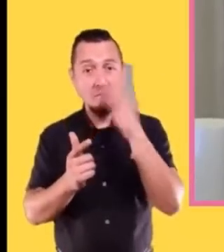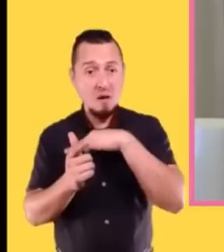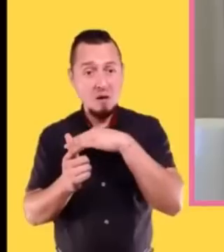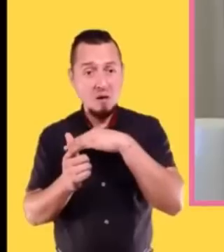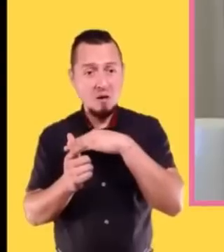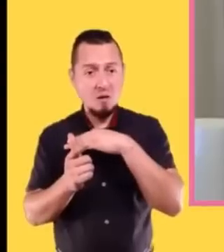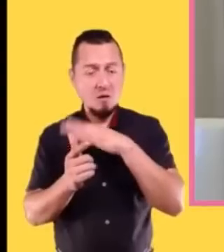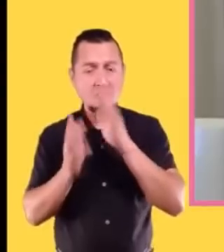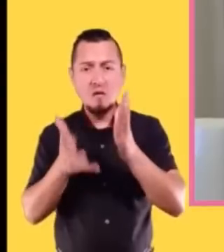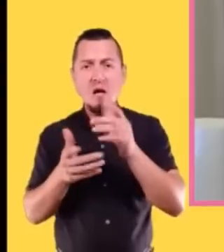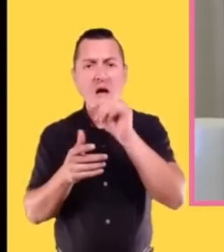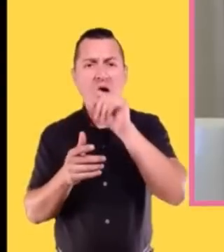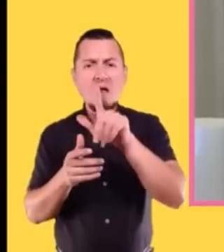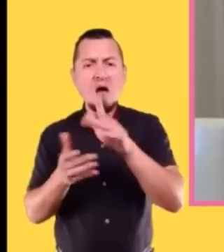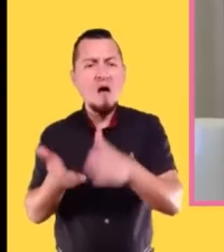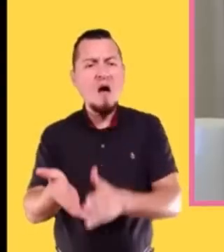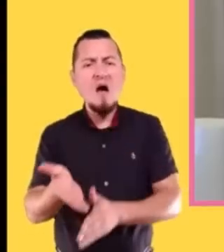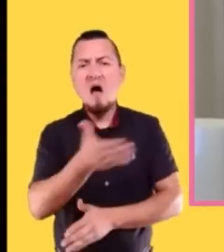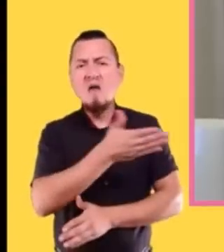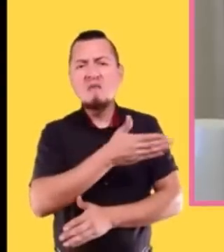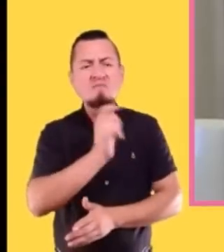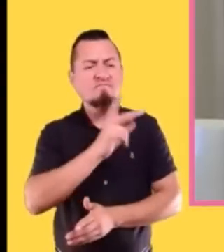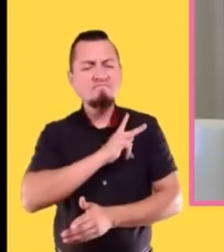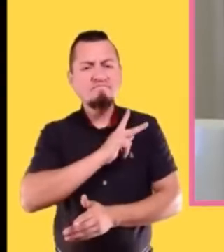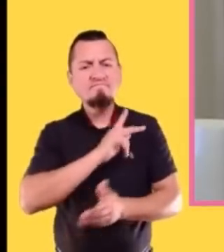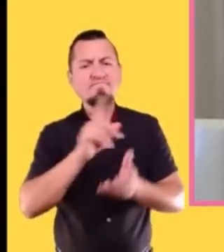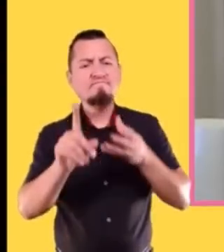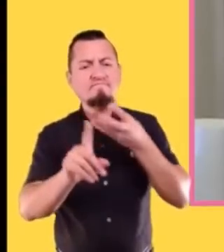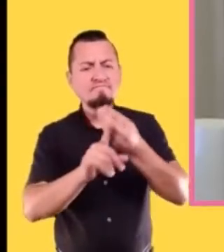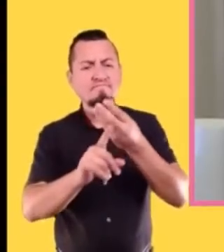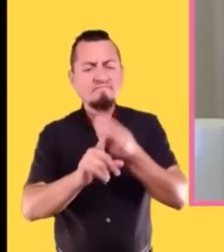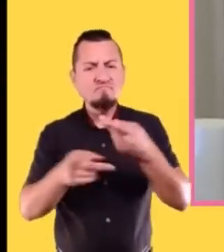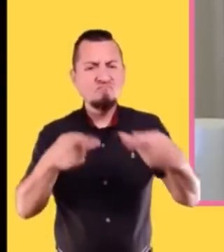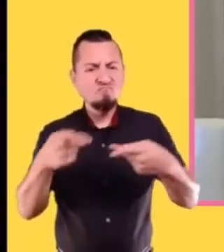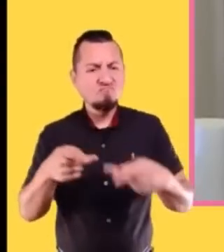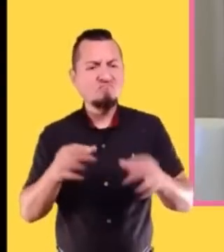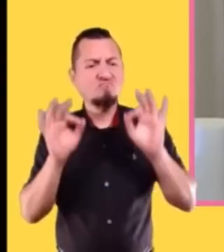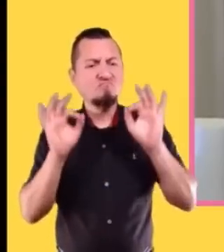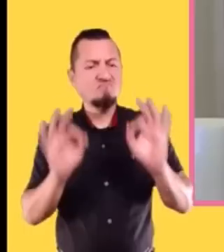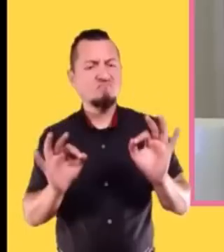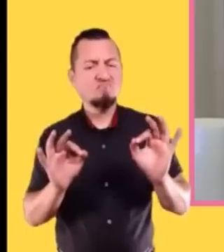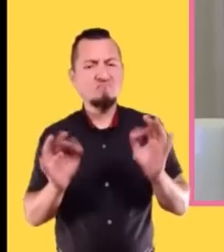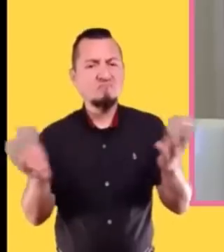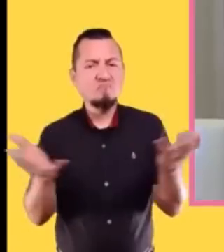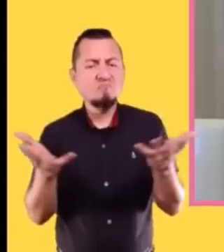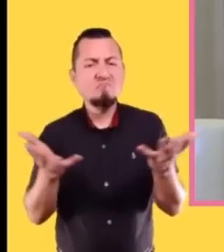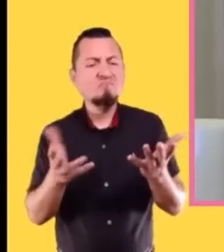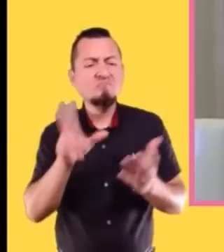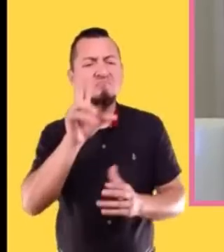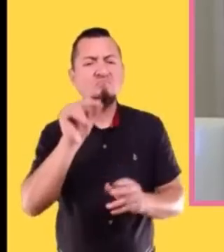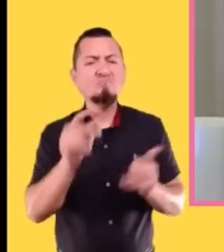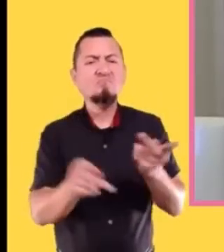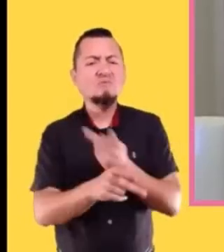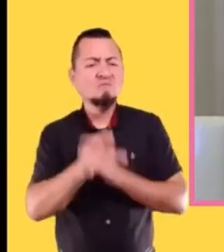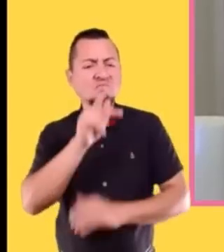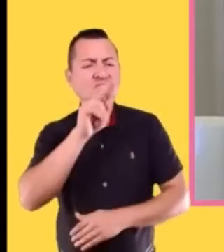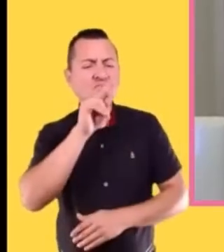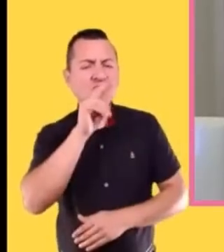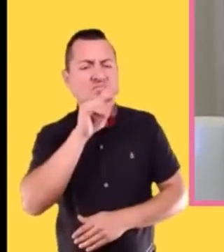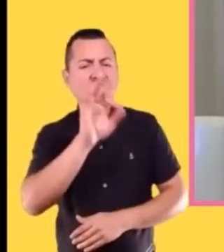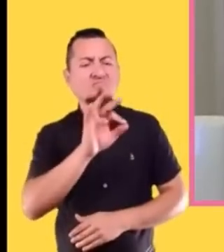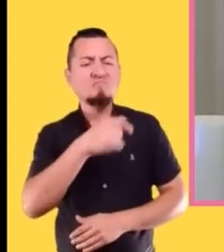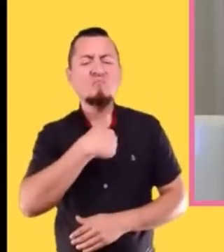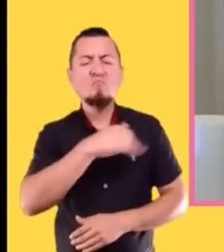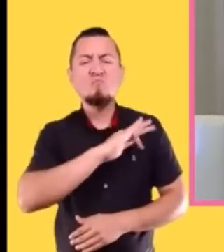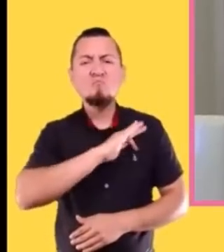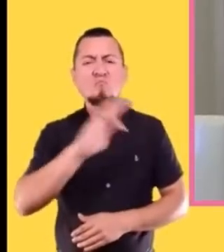se está haciendo. No va a tener ninguna complejidad porque estamos preparados para ello. Es decir, los libros de texto tienen cosas que corregirse,